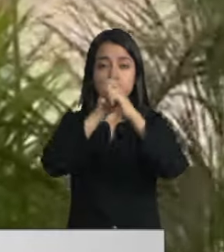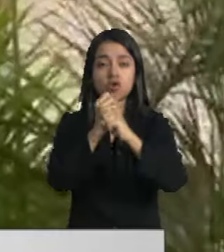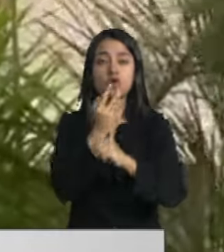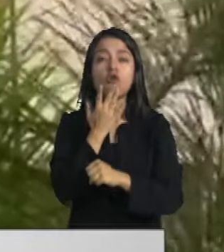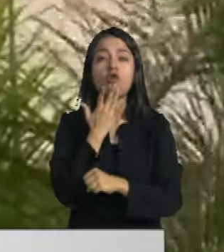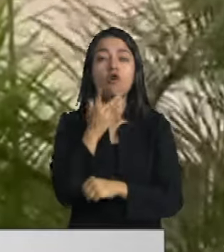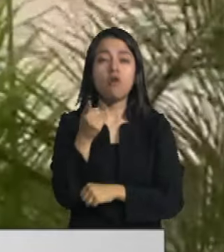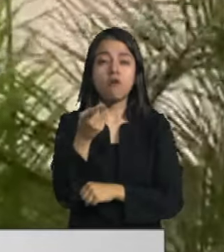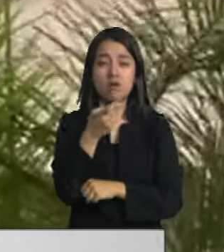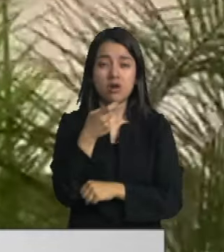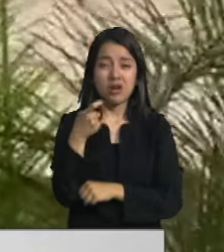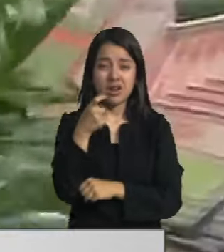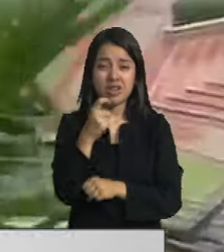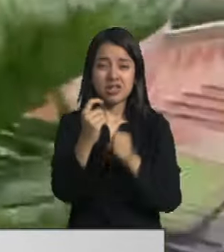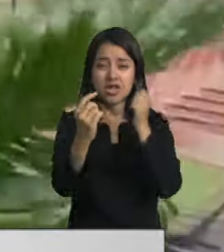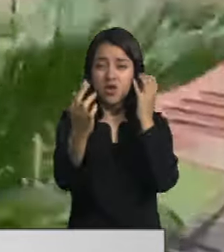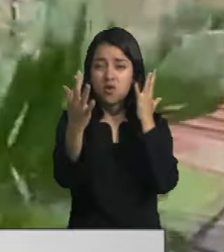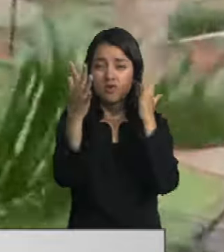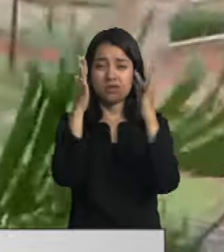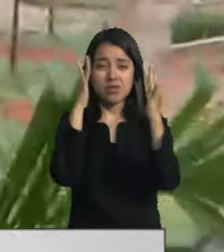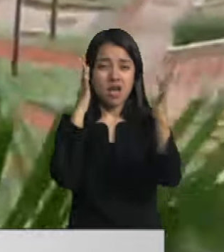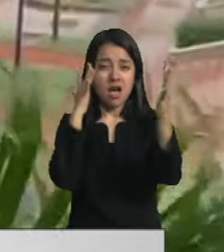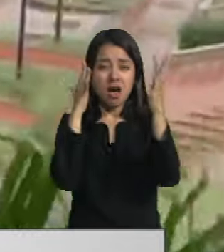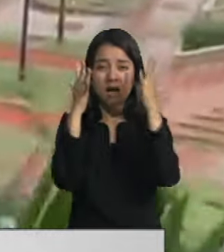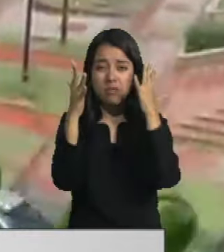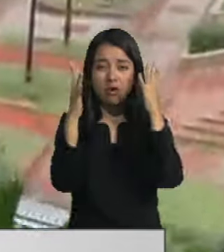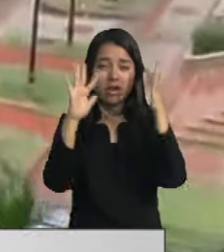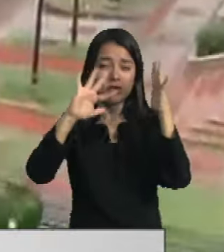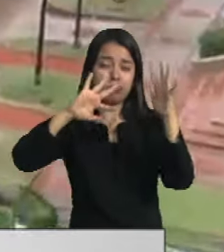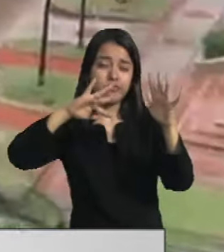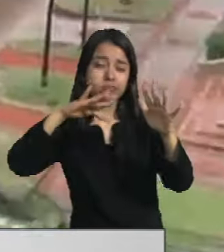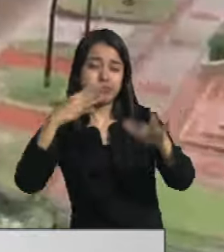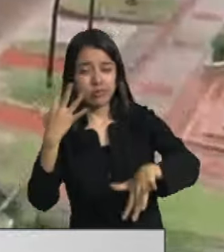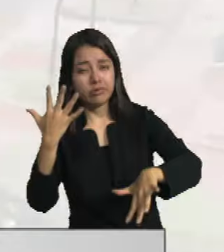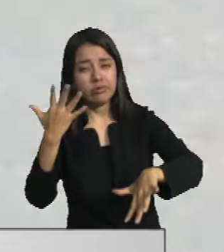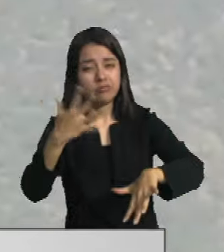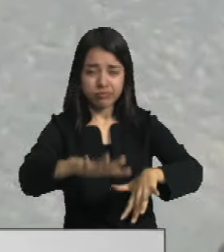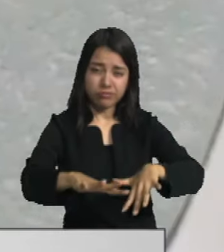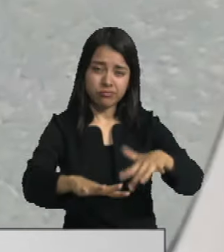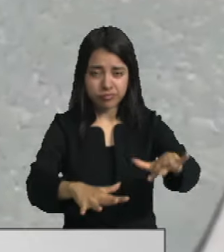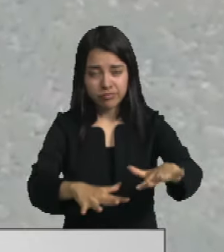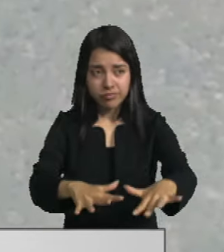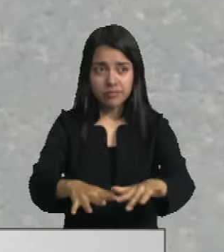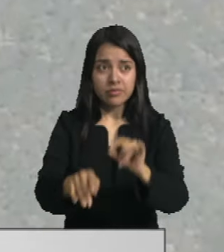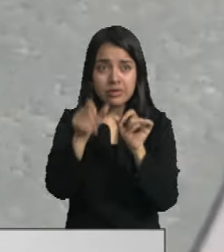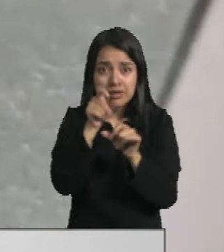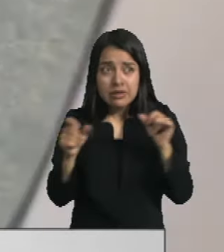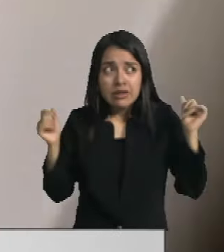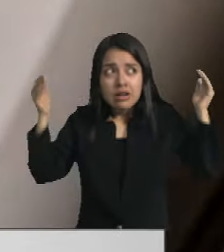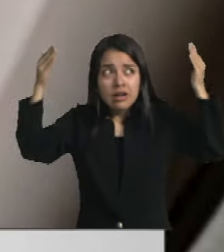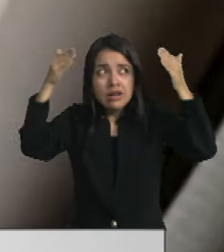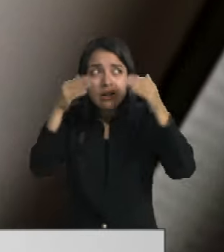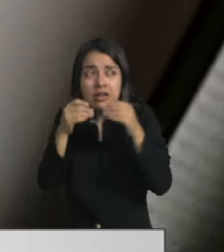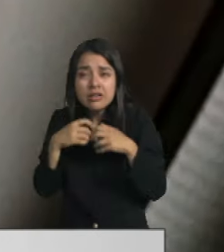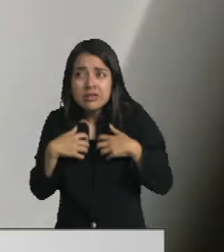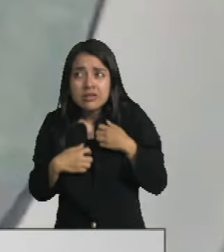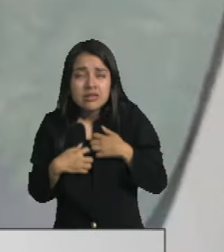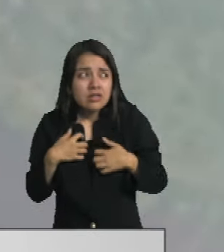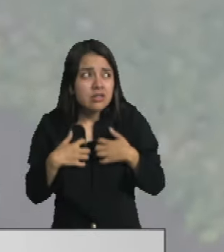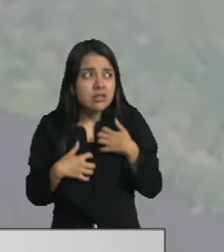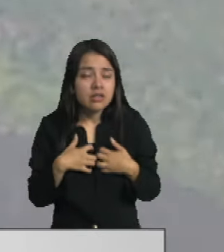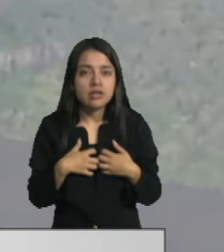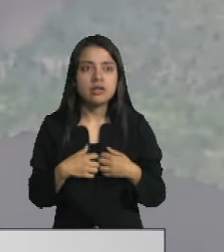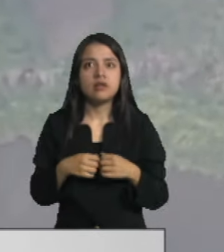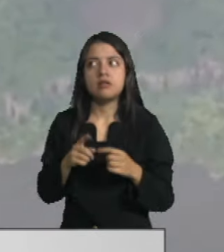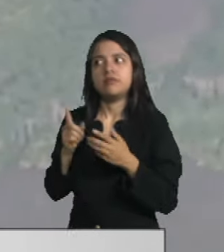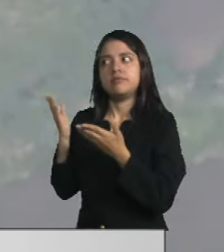a derribar árboles mientras las personas trataban de buscar refugio. Y como el lunes, se vivieron momentos de tensión